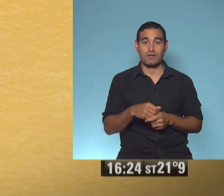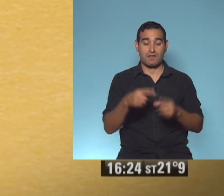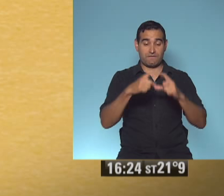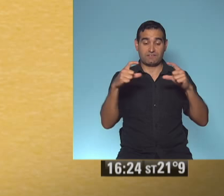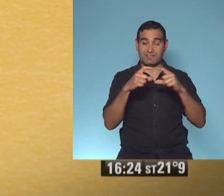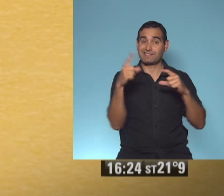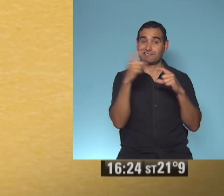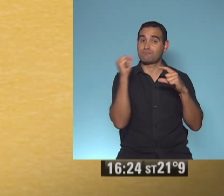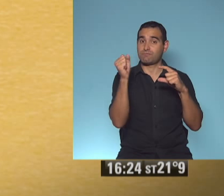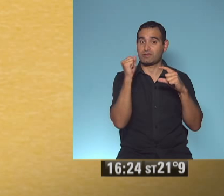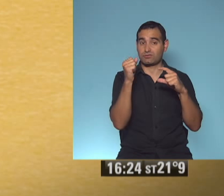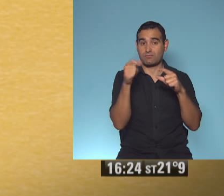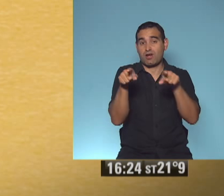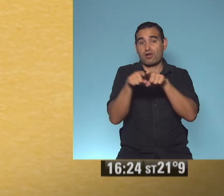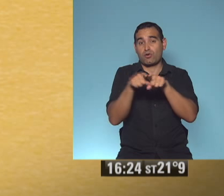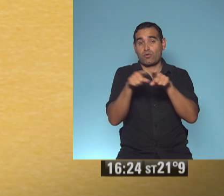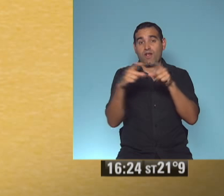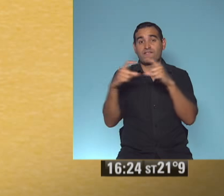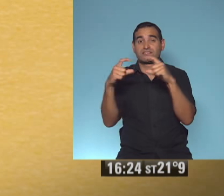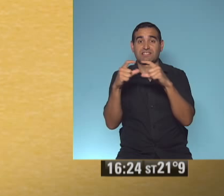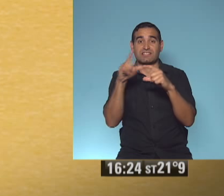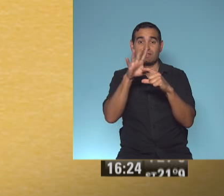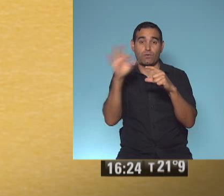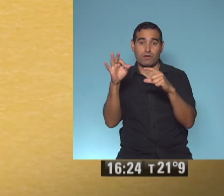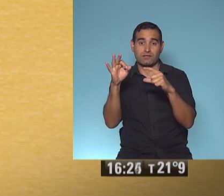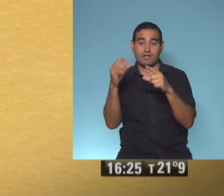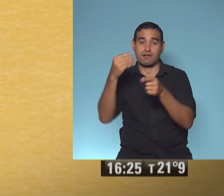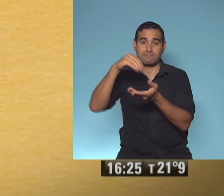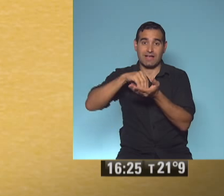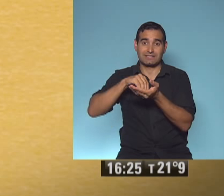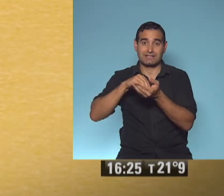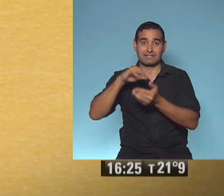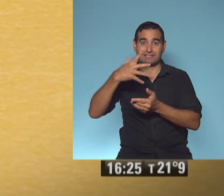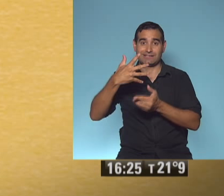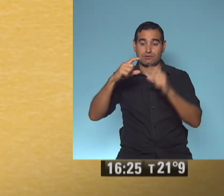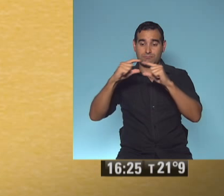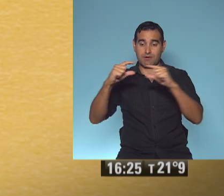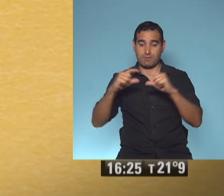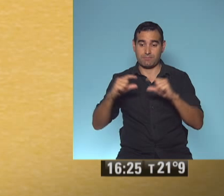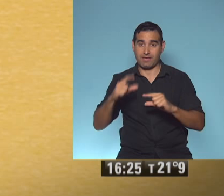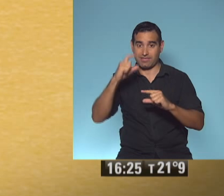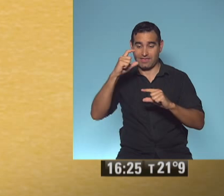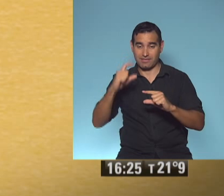de 100... vale lo mismo que un billete de 50 y 5 de 10.